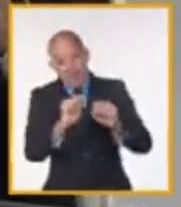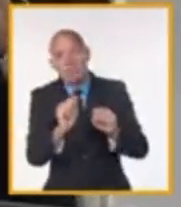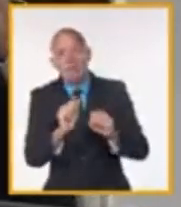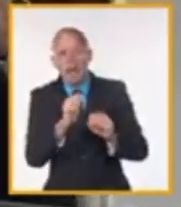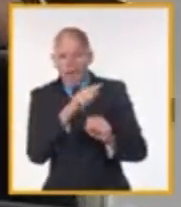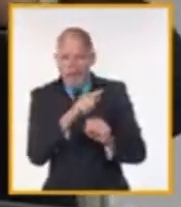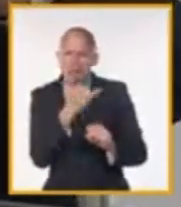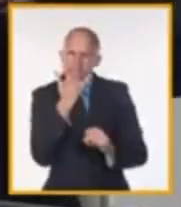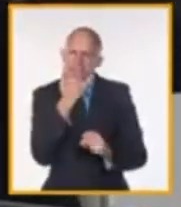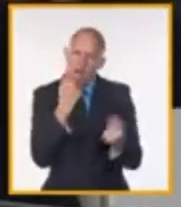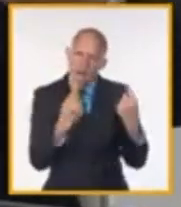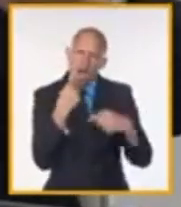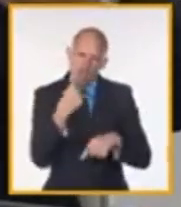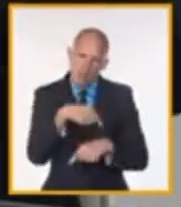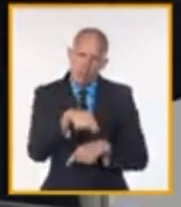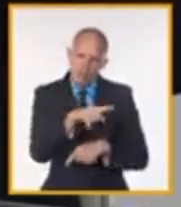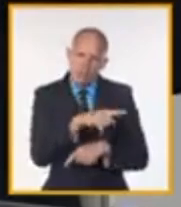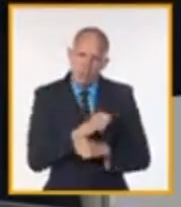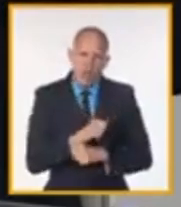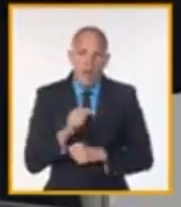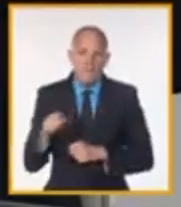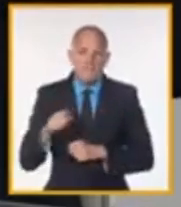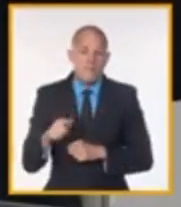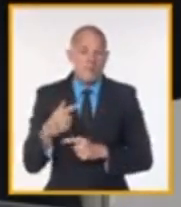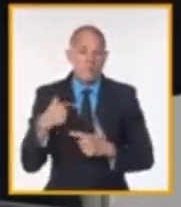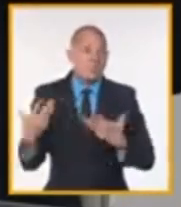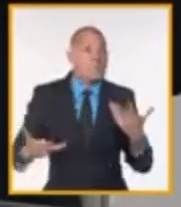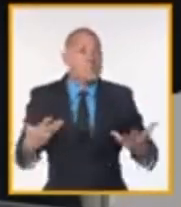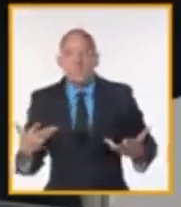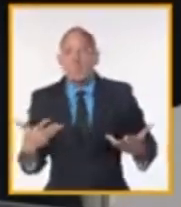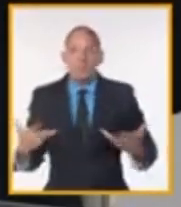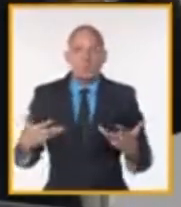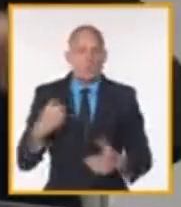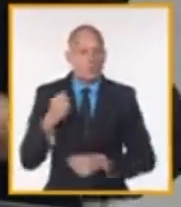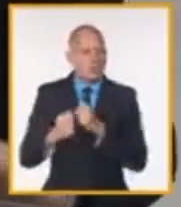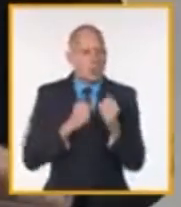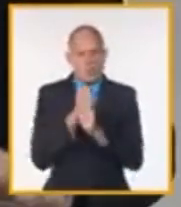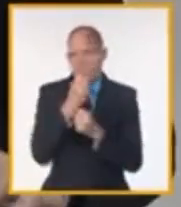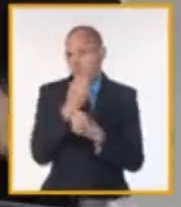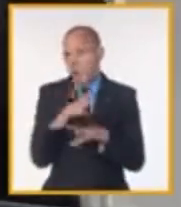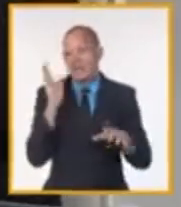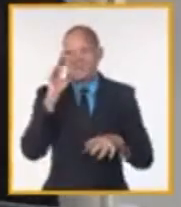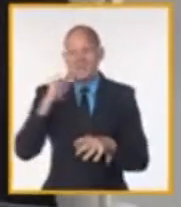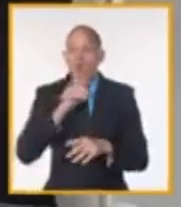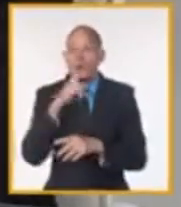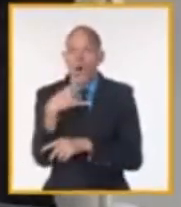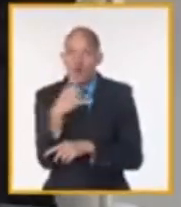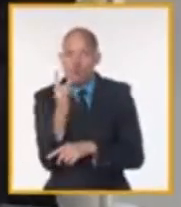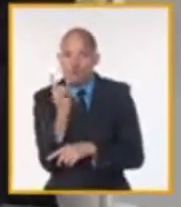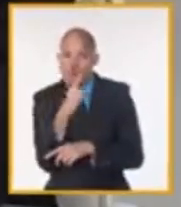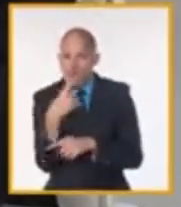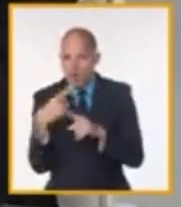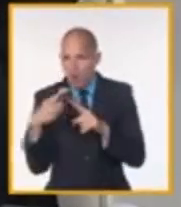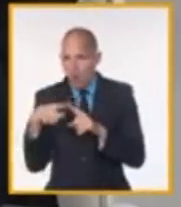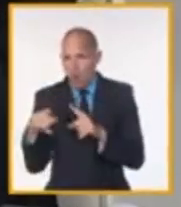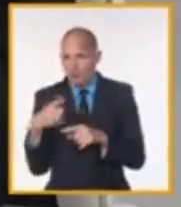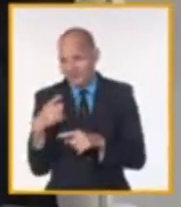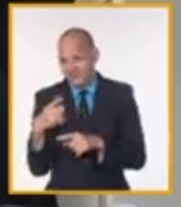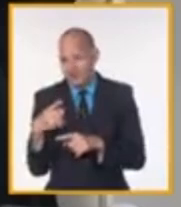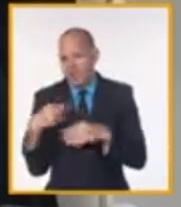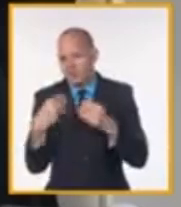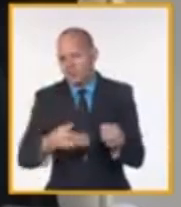porque están utilizando toda la logística sobre todo satelital que le está brindando no Estados Unidos